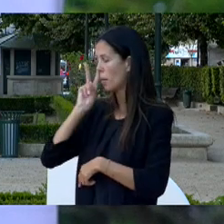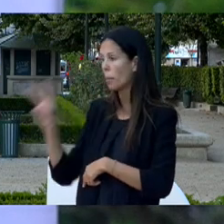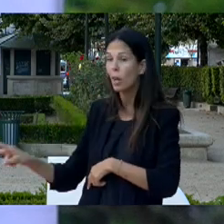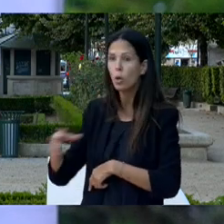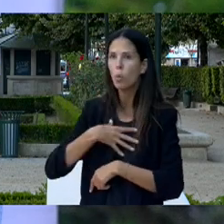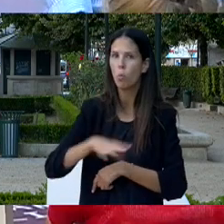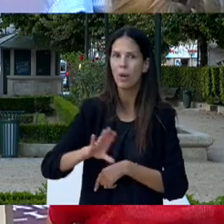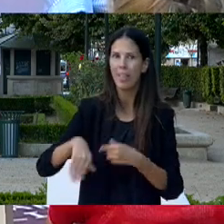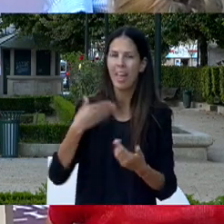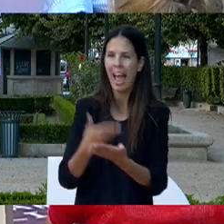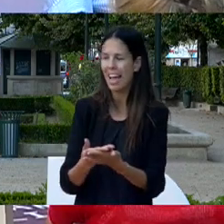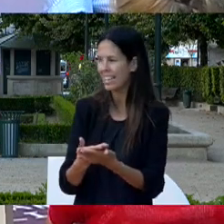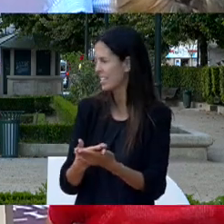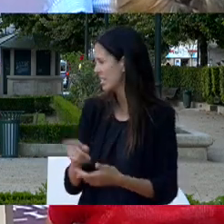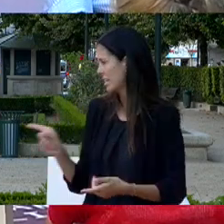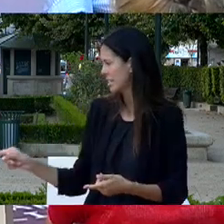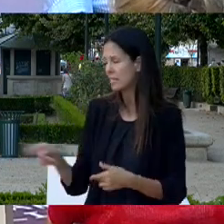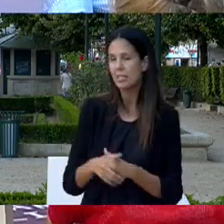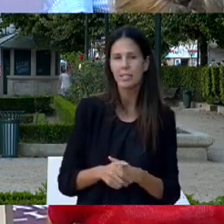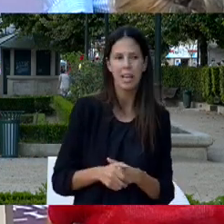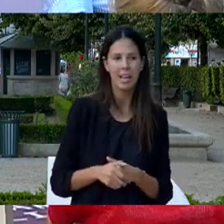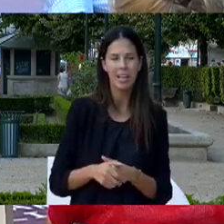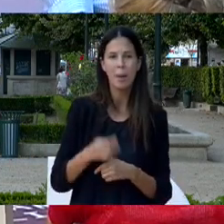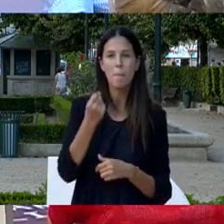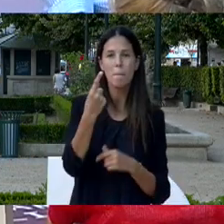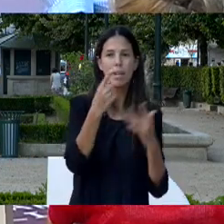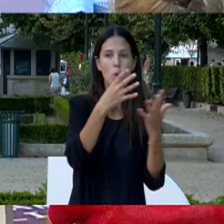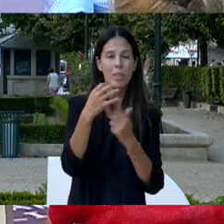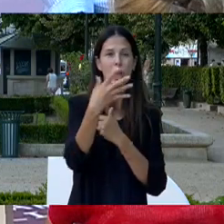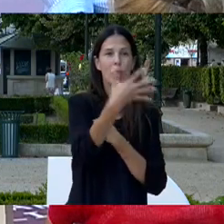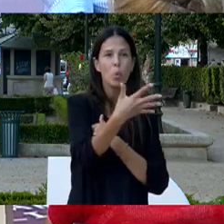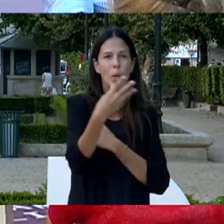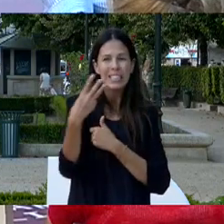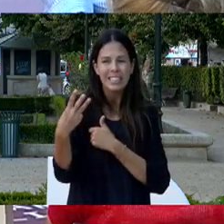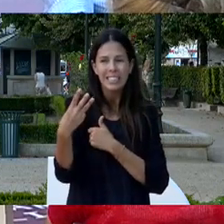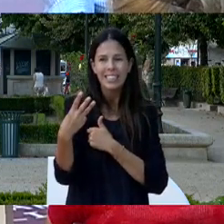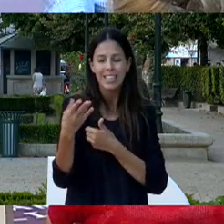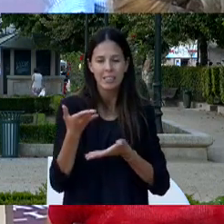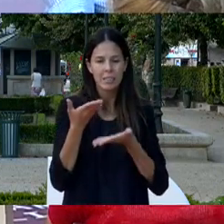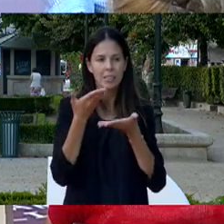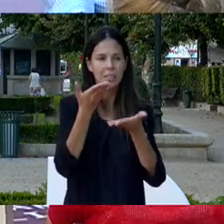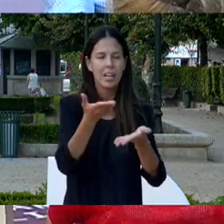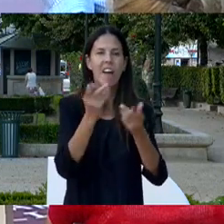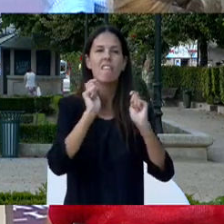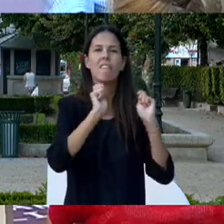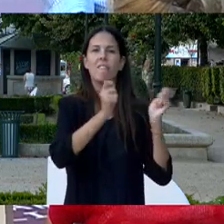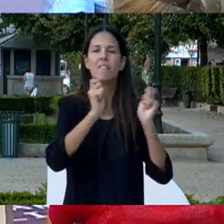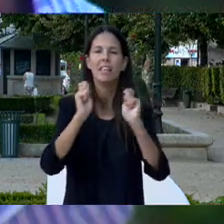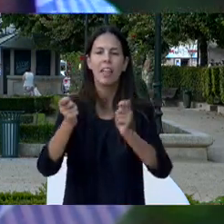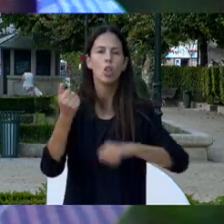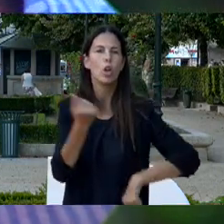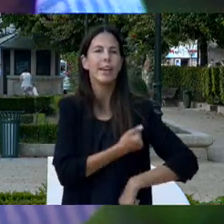a práctica esta levou hasta moi adiante, porque en 1953 recibía unha felicitación de